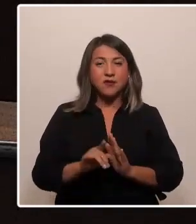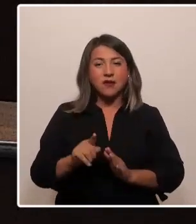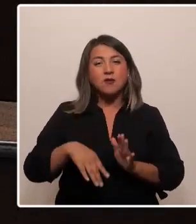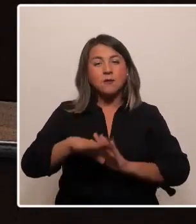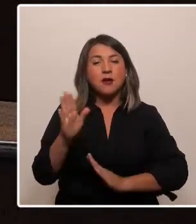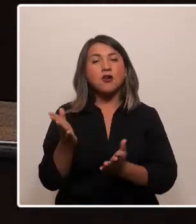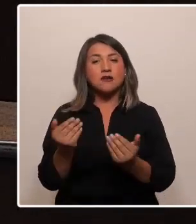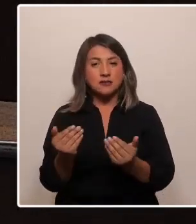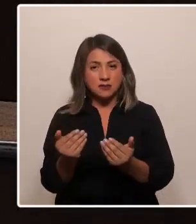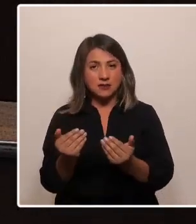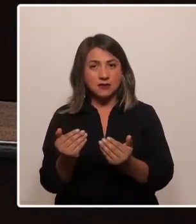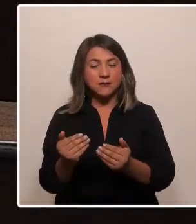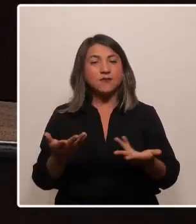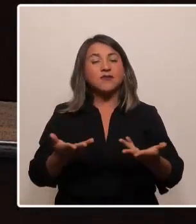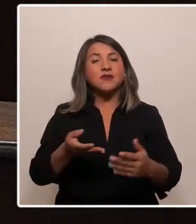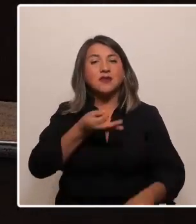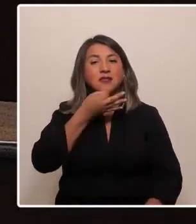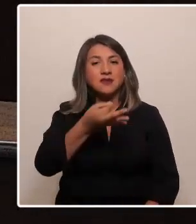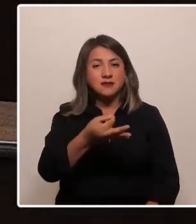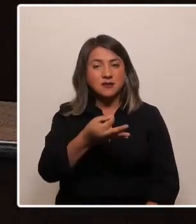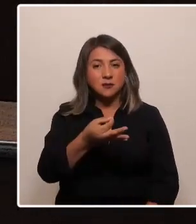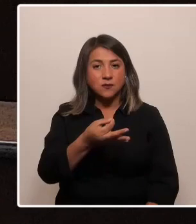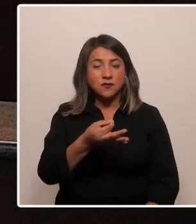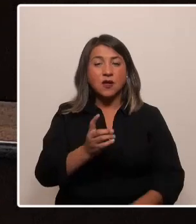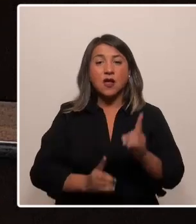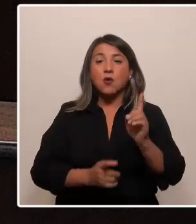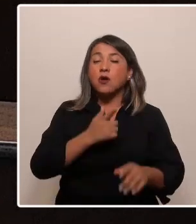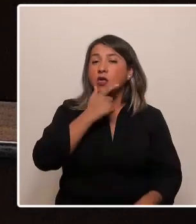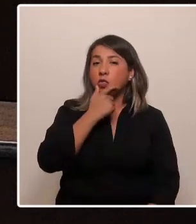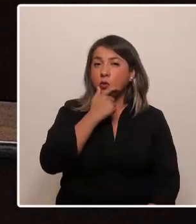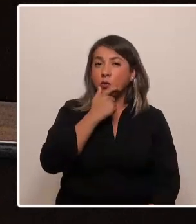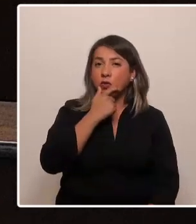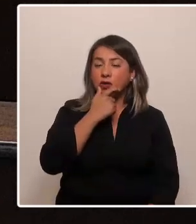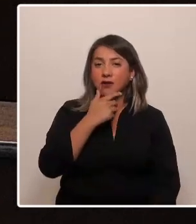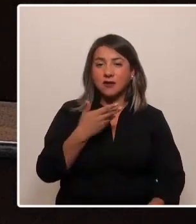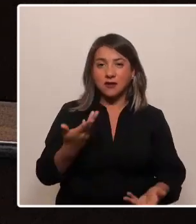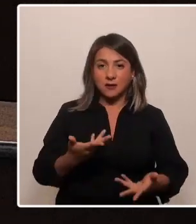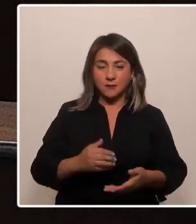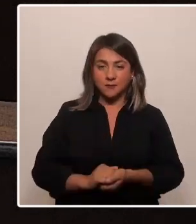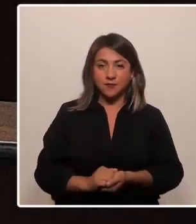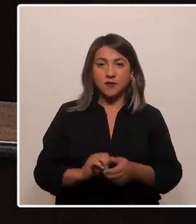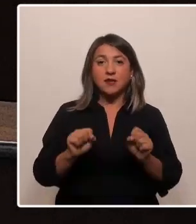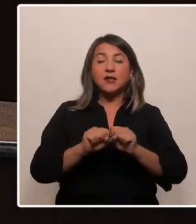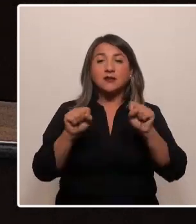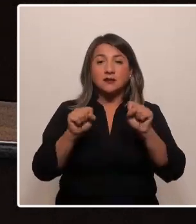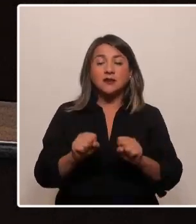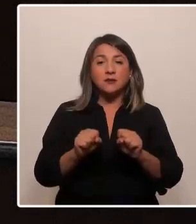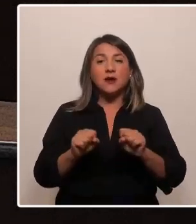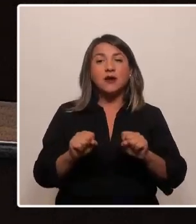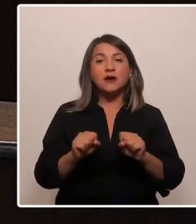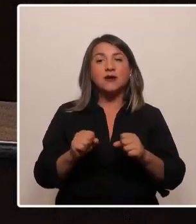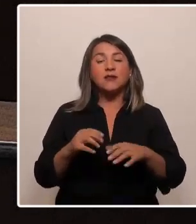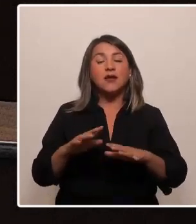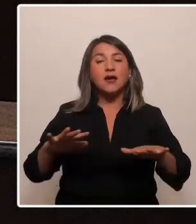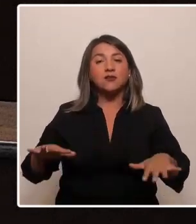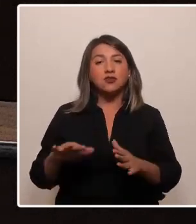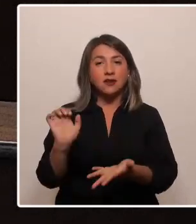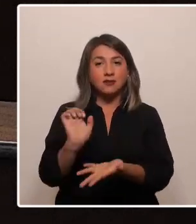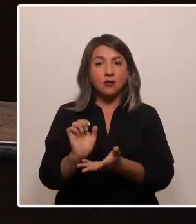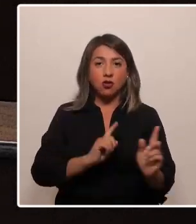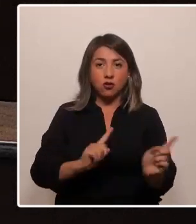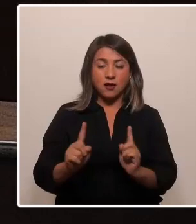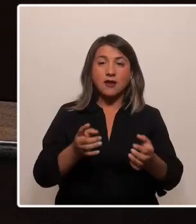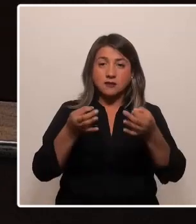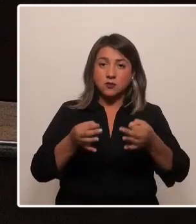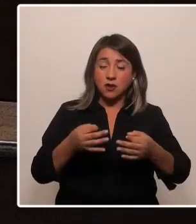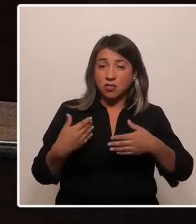necesitan. Lo que planteamos para disipar ciertas dudas es la materialización de un sistema de acciones estatales coordinadas para asegurar